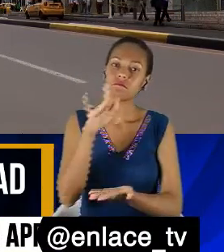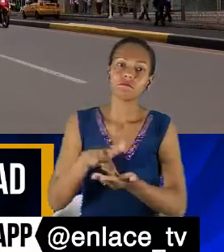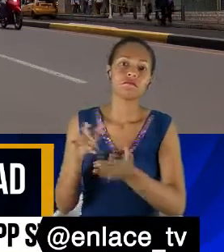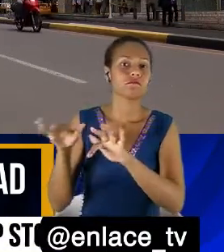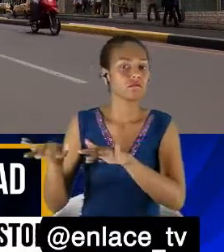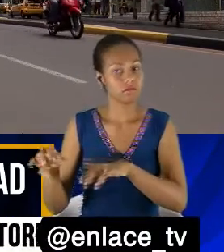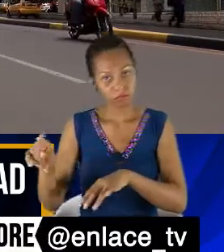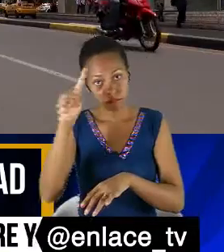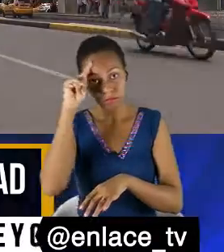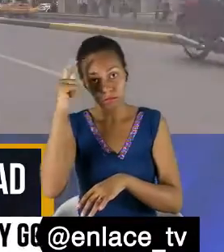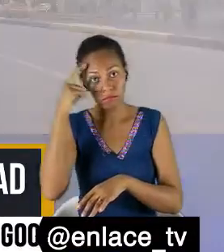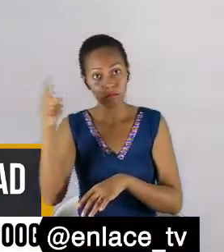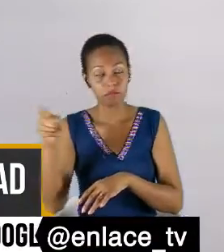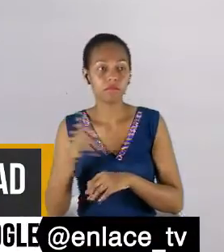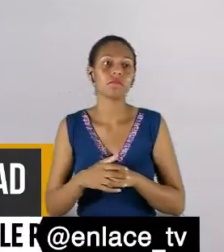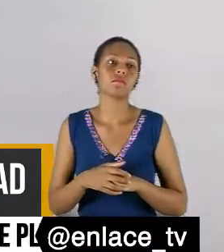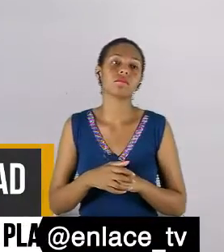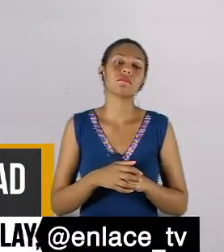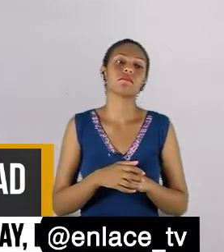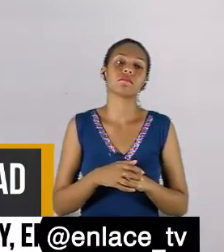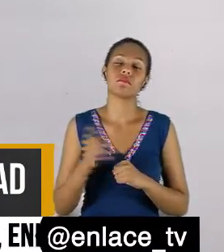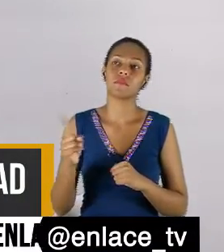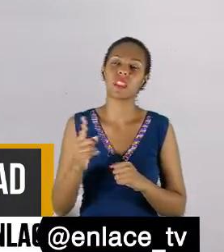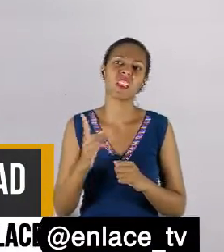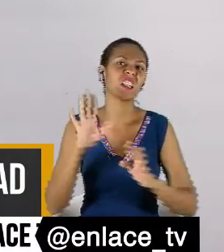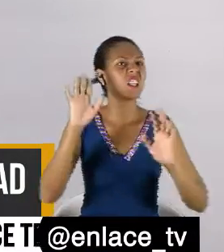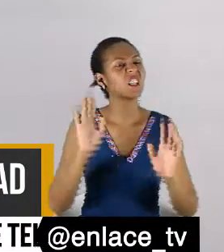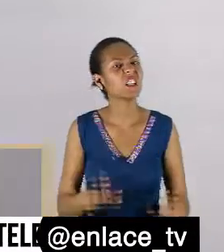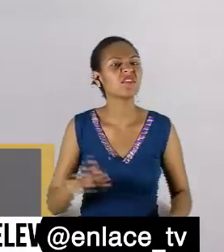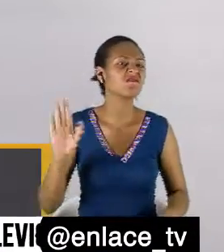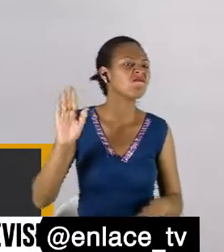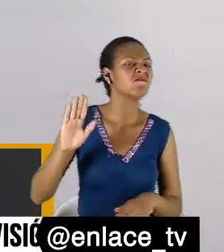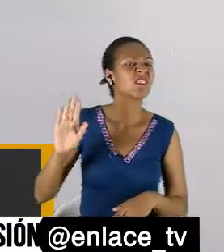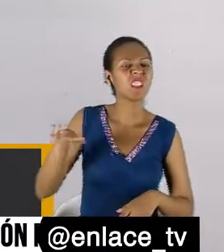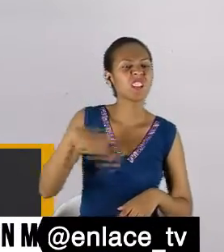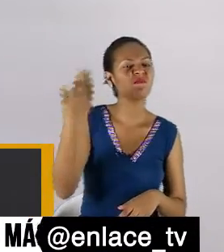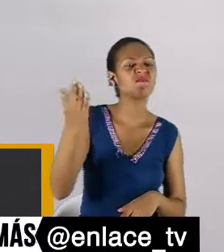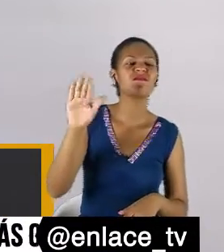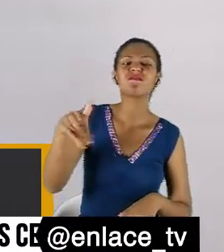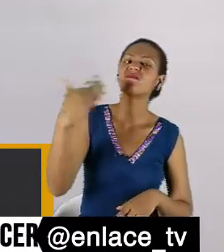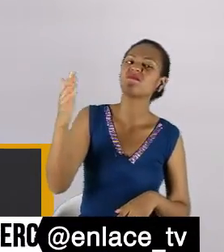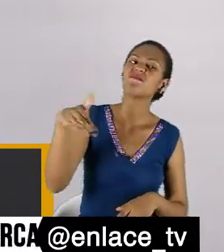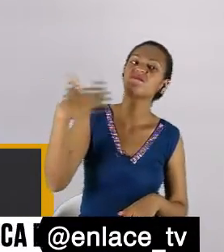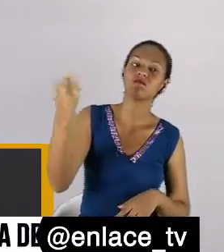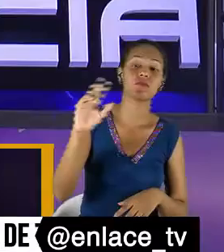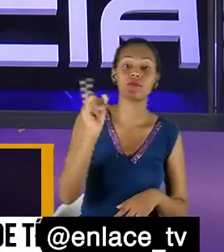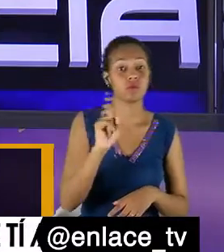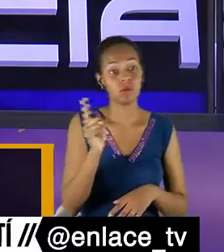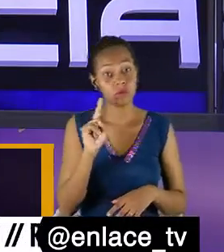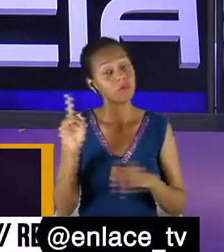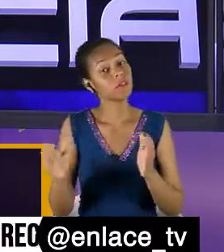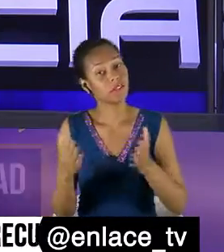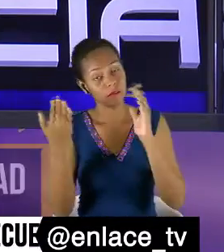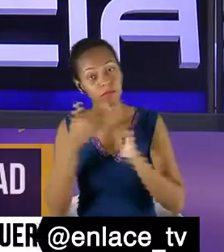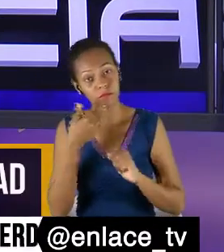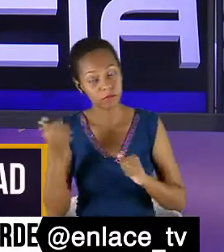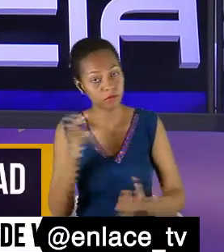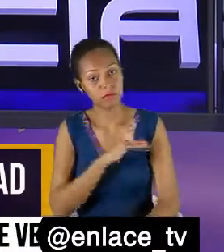hora los trámites que se requieren para obtenerlo con la nueva normatividad. ¿Podríamos hablar de